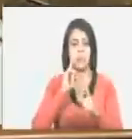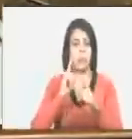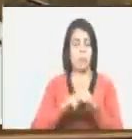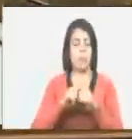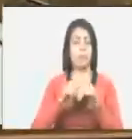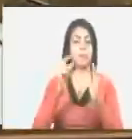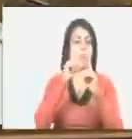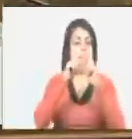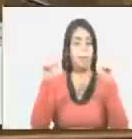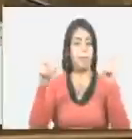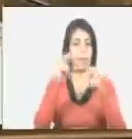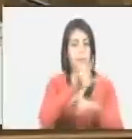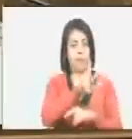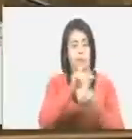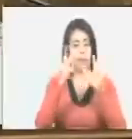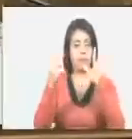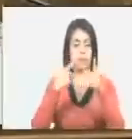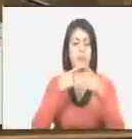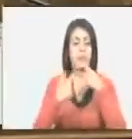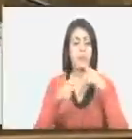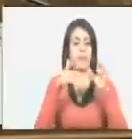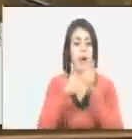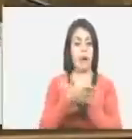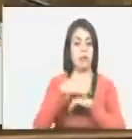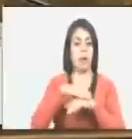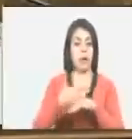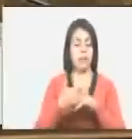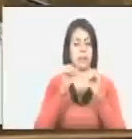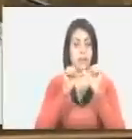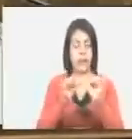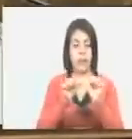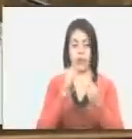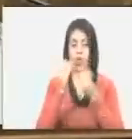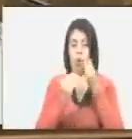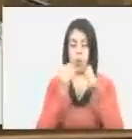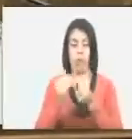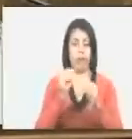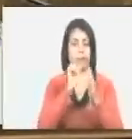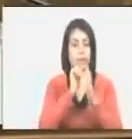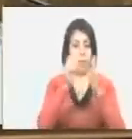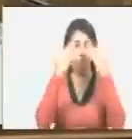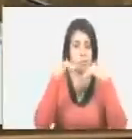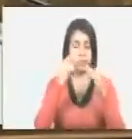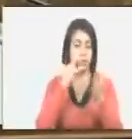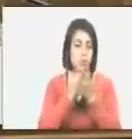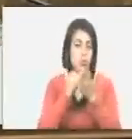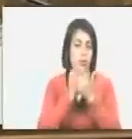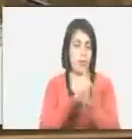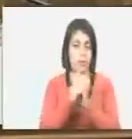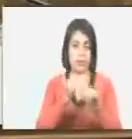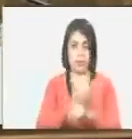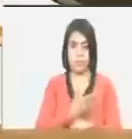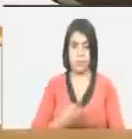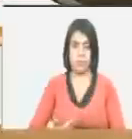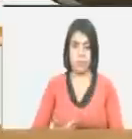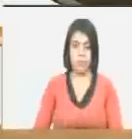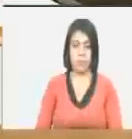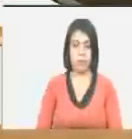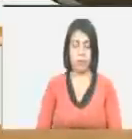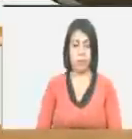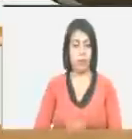del epígrafe del artículo 37, quedando redactado de la siguiente manera. Epígrafe, pruebas. Estado presidente.